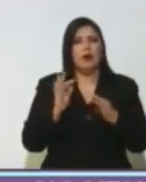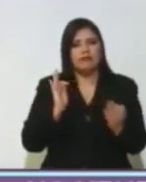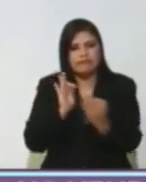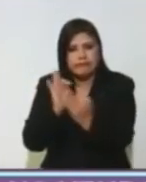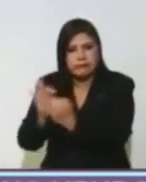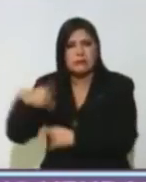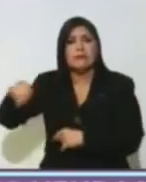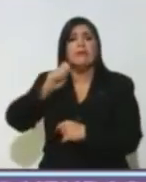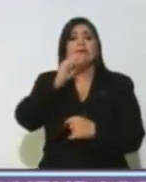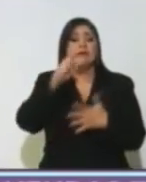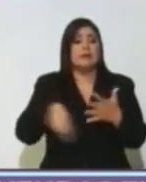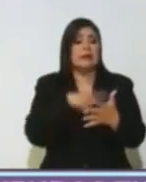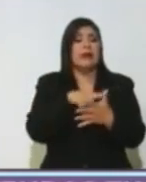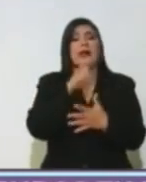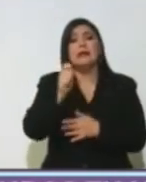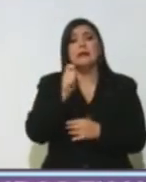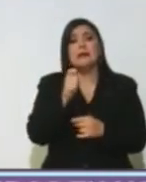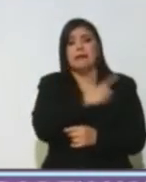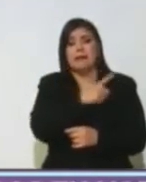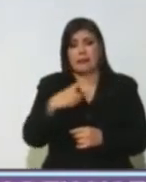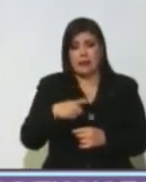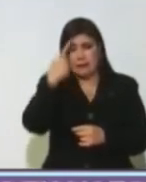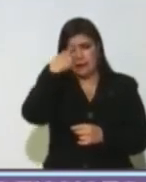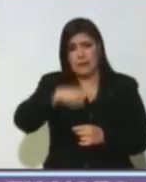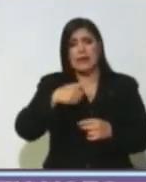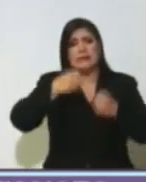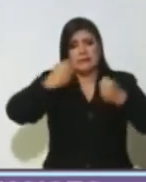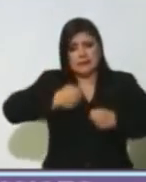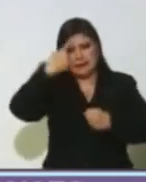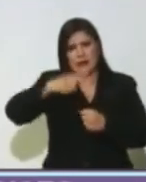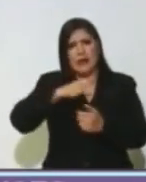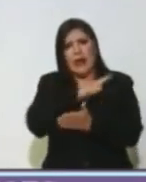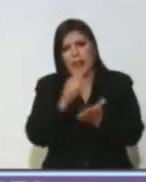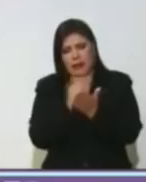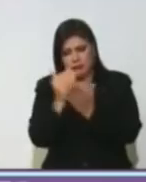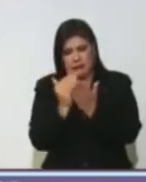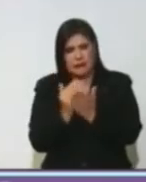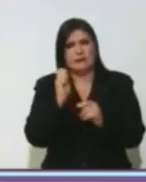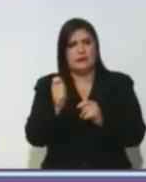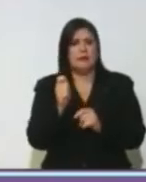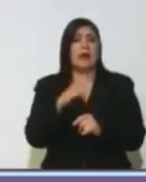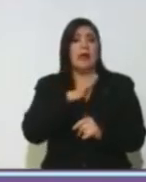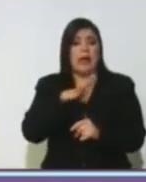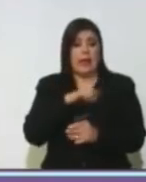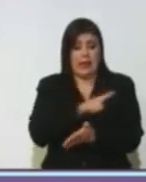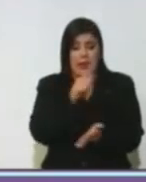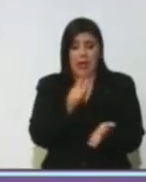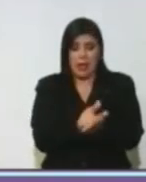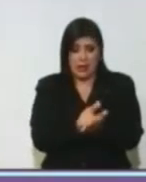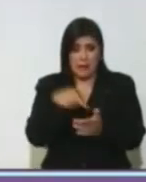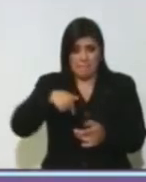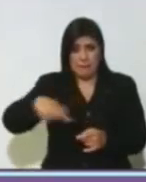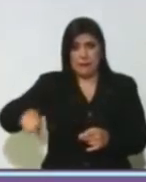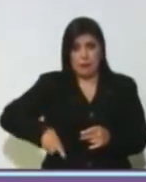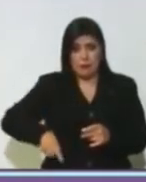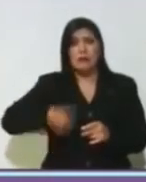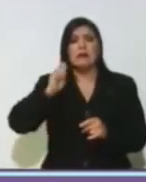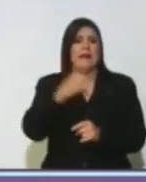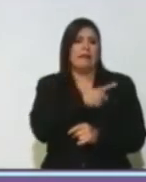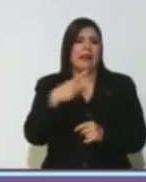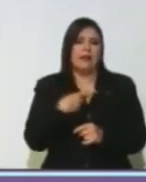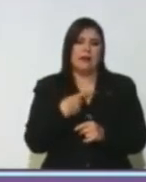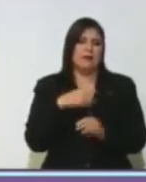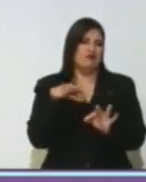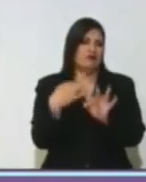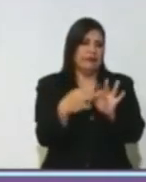fundamental garantizar estado pleno de derecho en mi gobierno la ley se tiene que hacer valer y la mejor forma